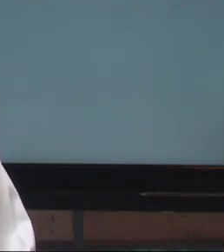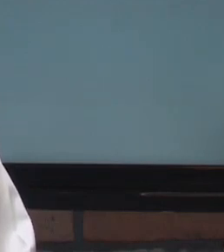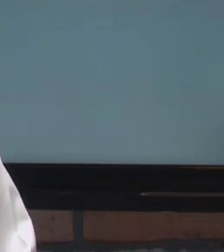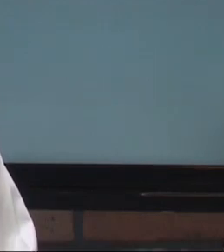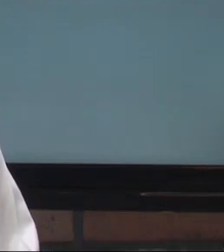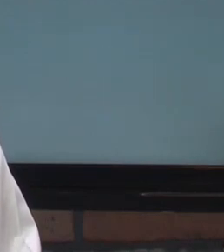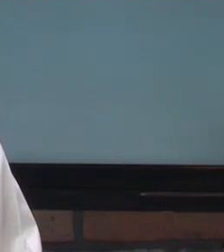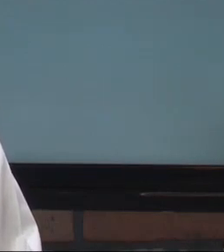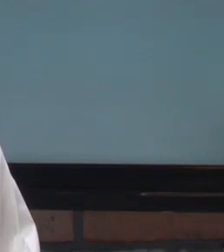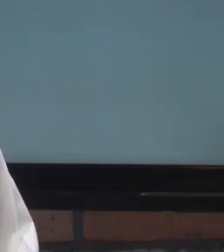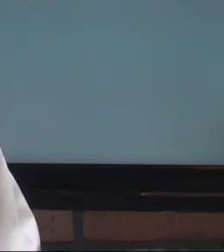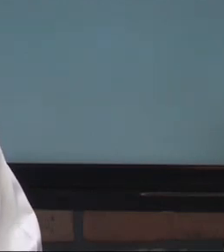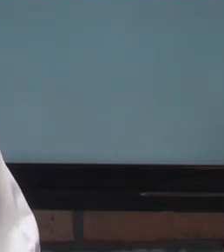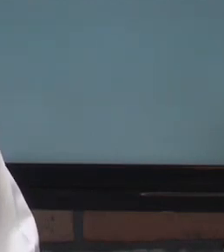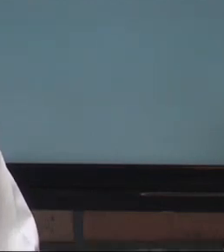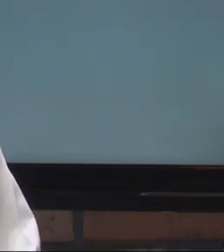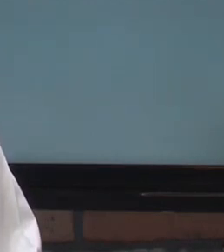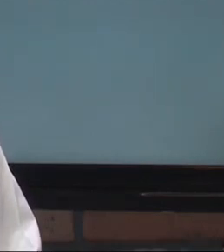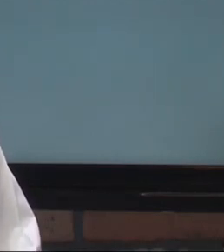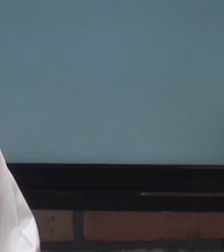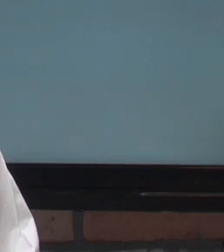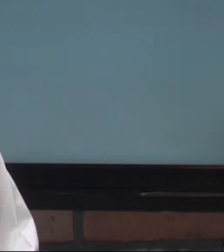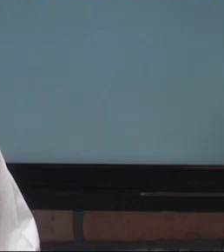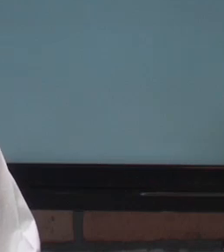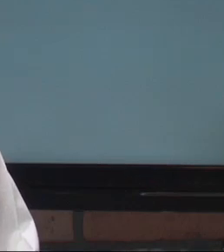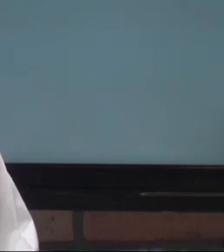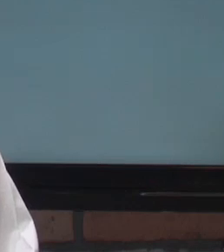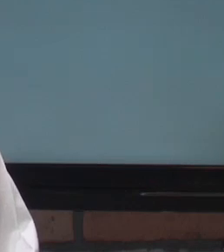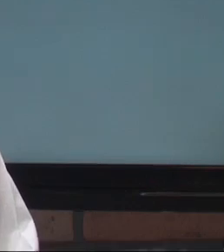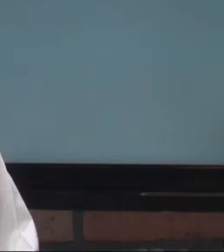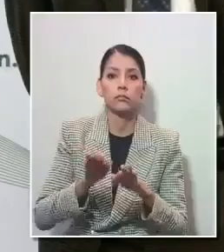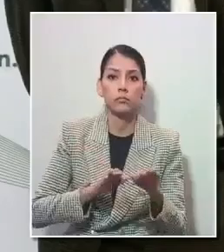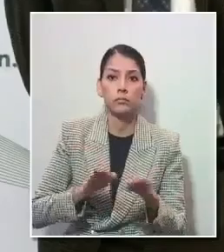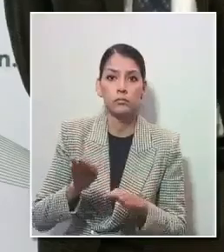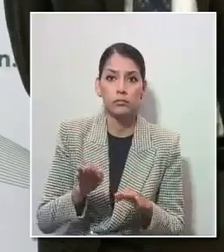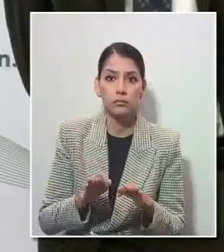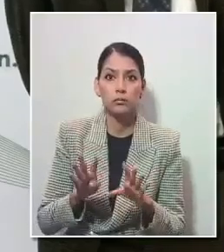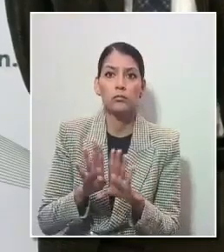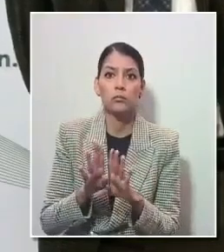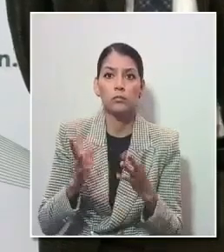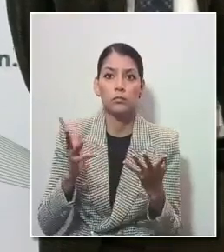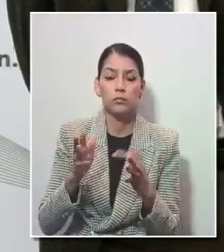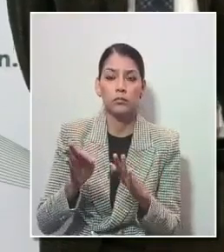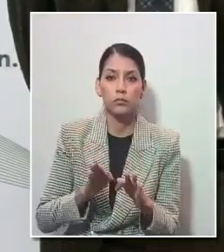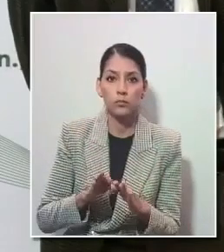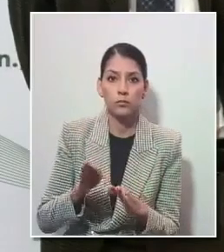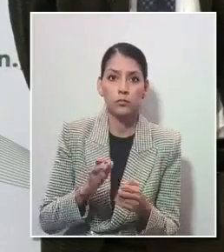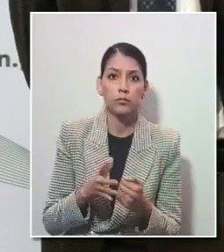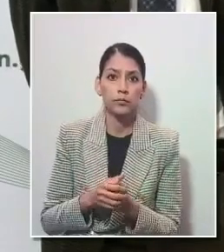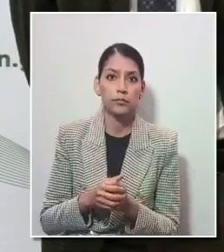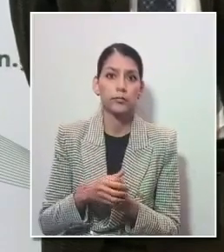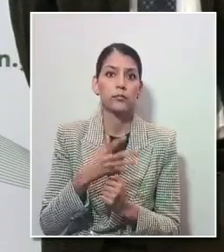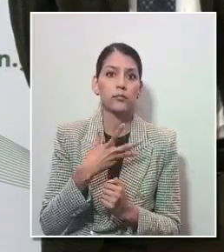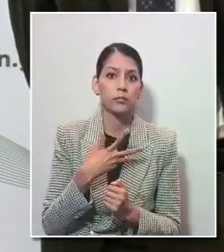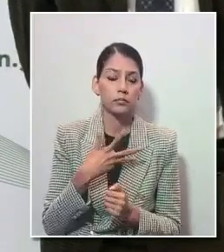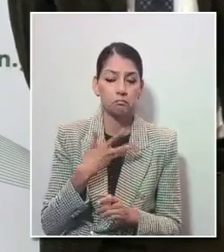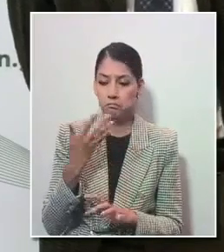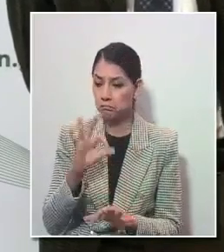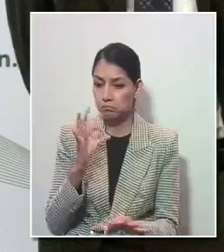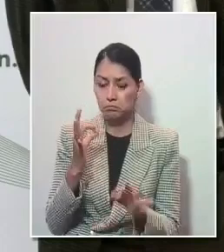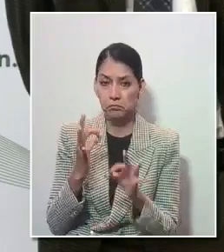Universidad Michoacana para elegir al rector o rectora. Se trabajó también, ya por ahí está